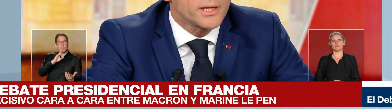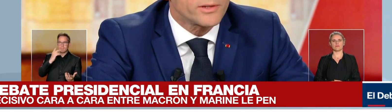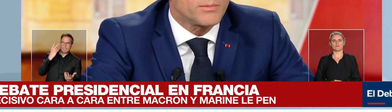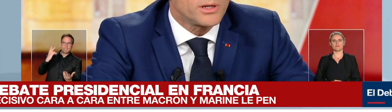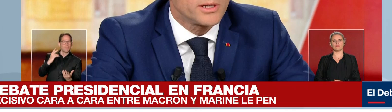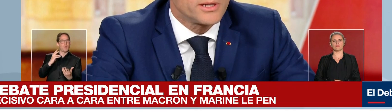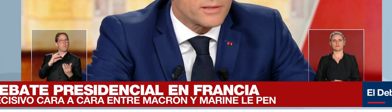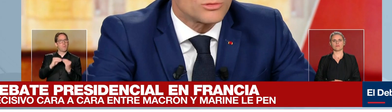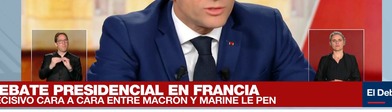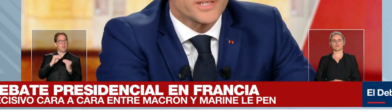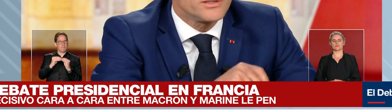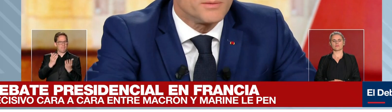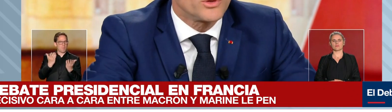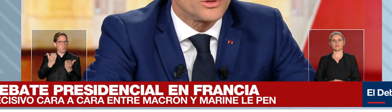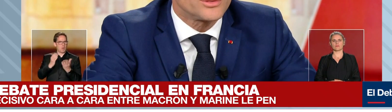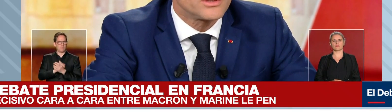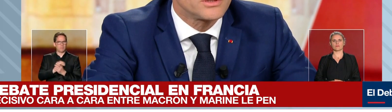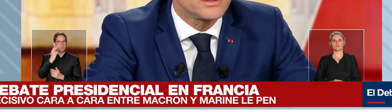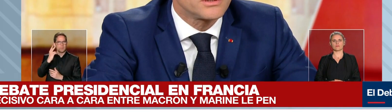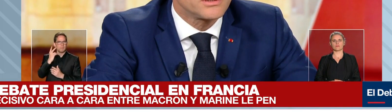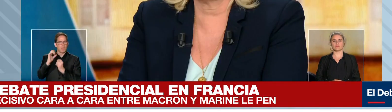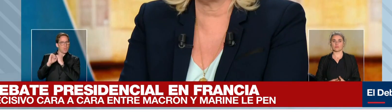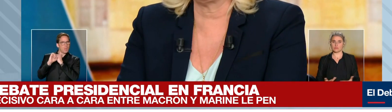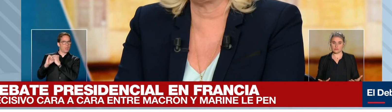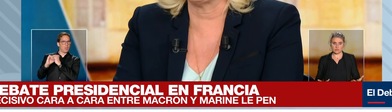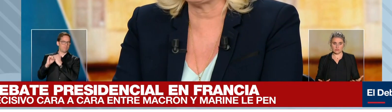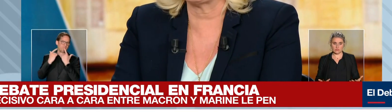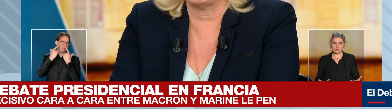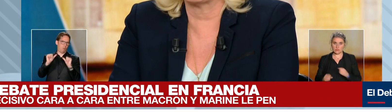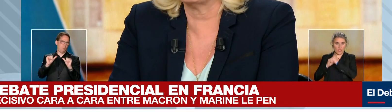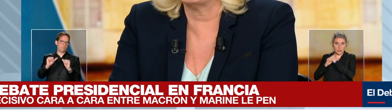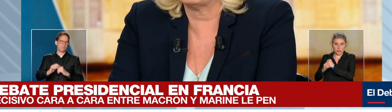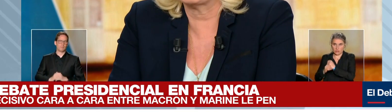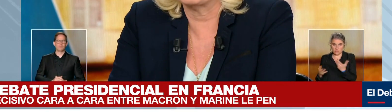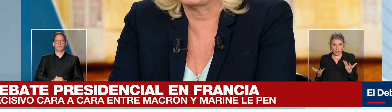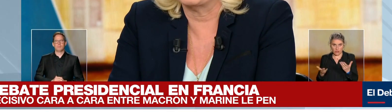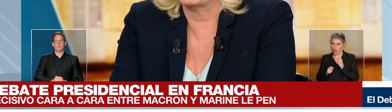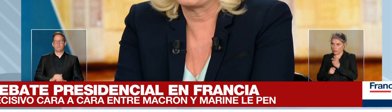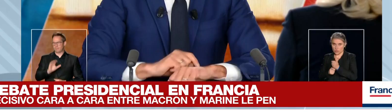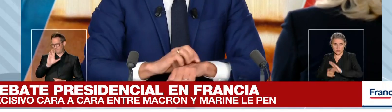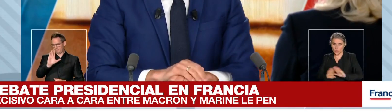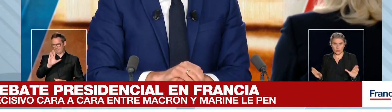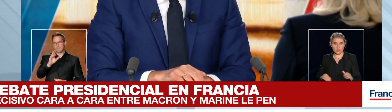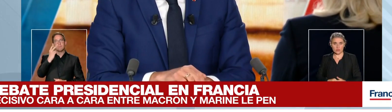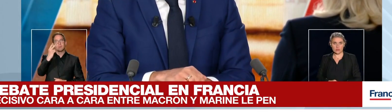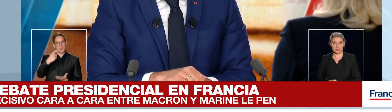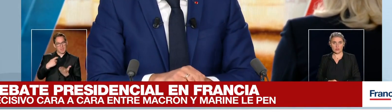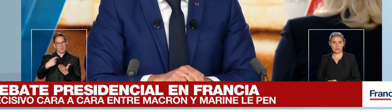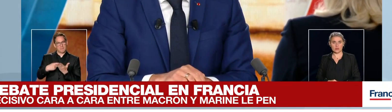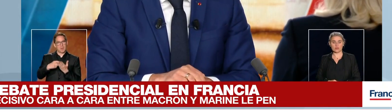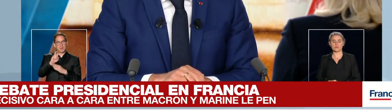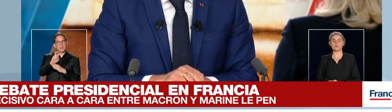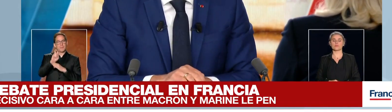problema, señora Le Pen, y usted lo reconocerá conmigo, es que esto crea una dependencia. No tengo más dependencia que la de reembolsar. Pero su préstamo